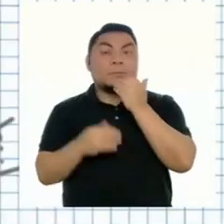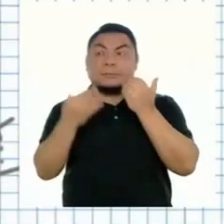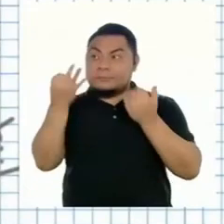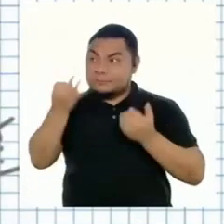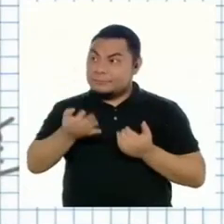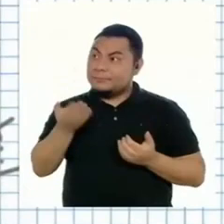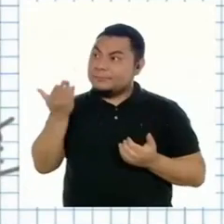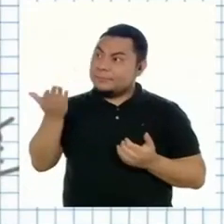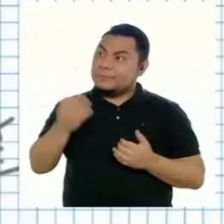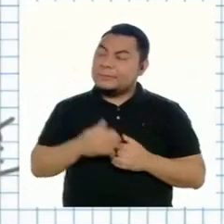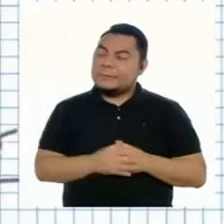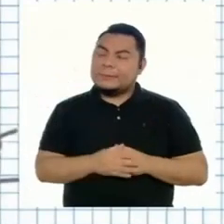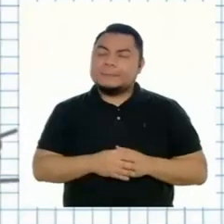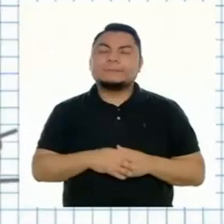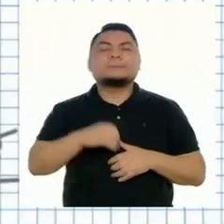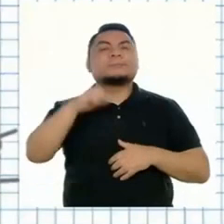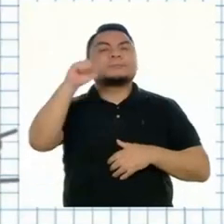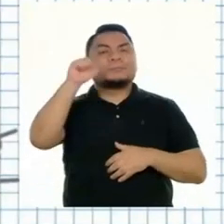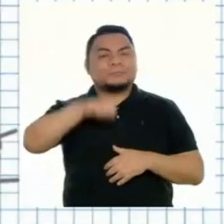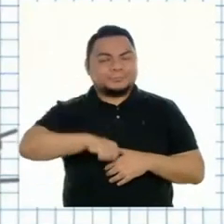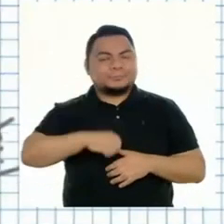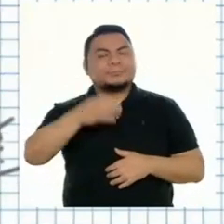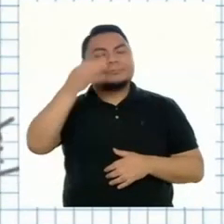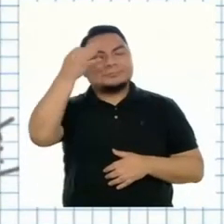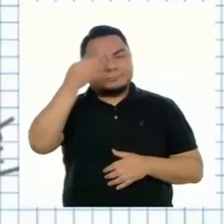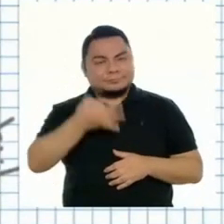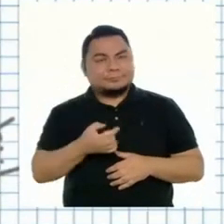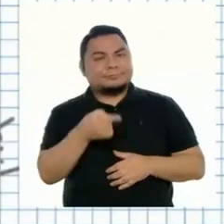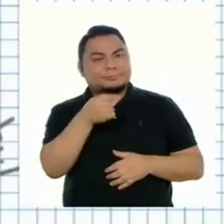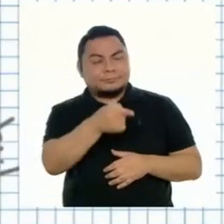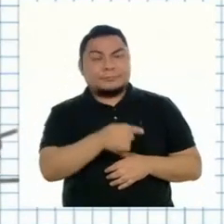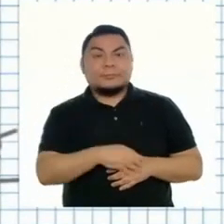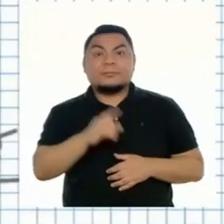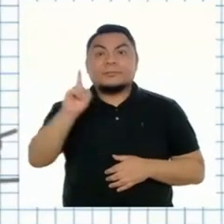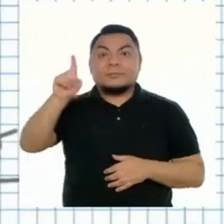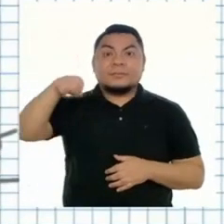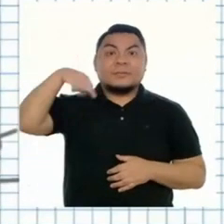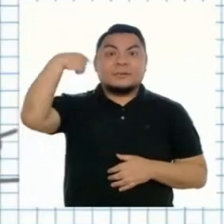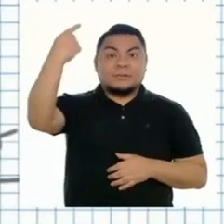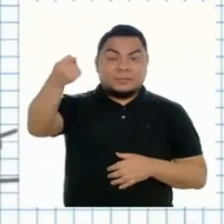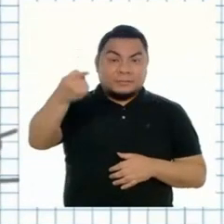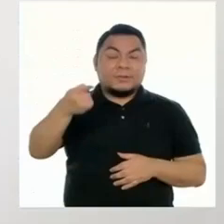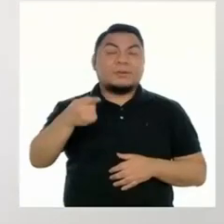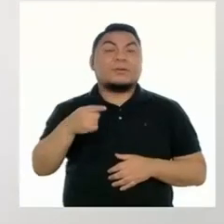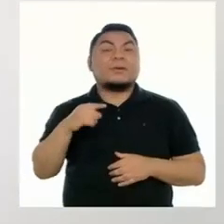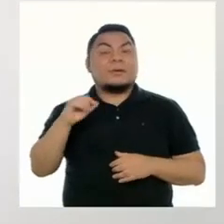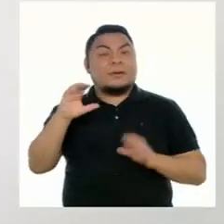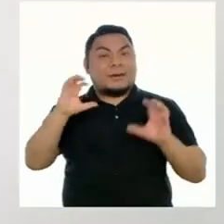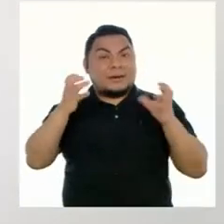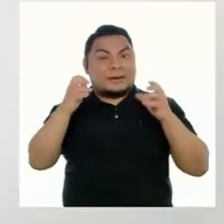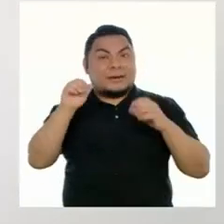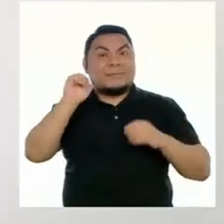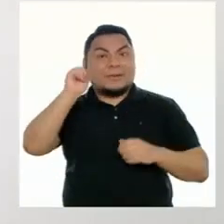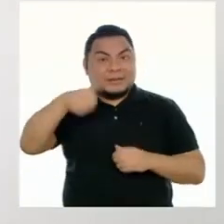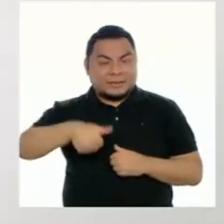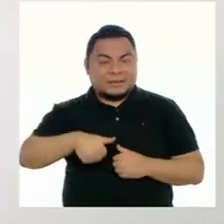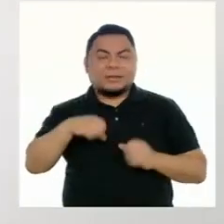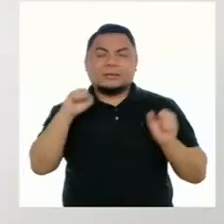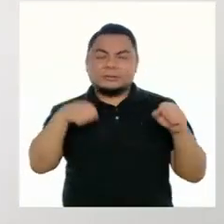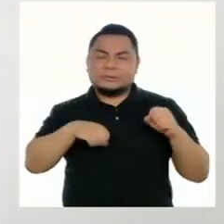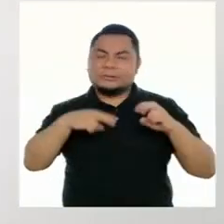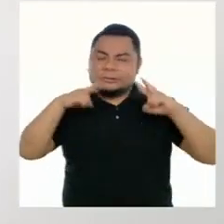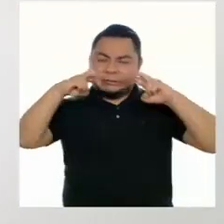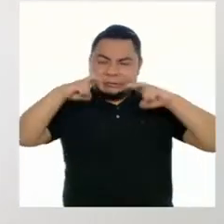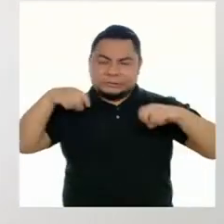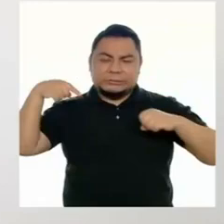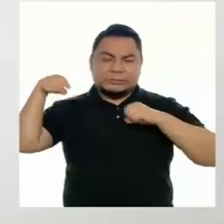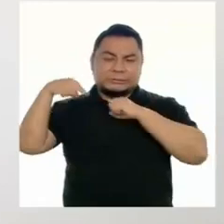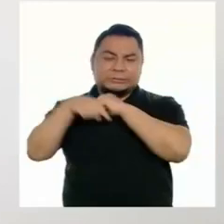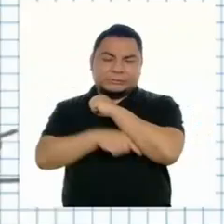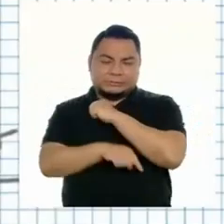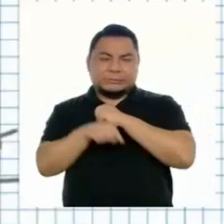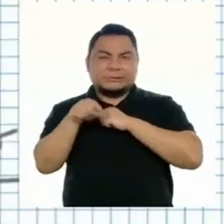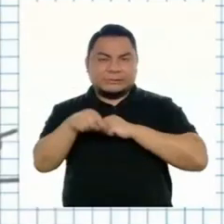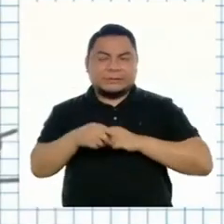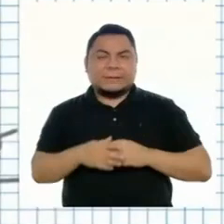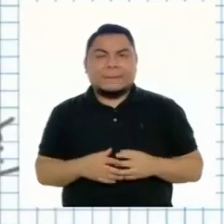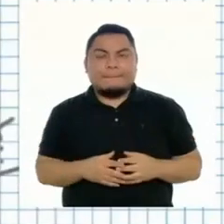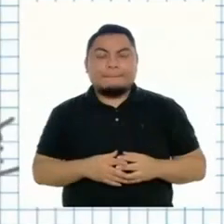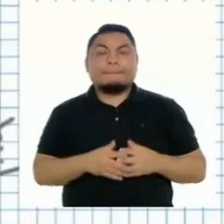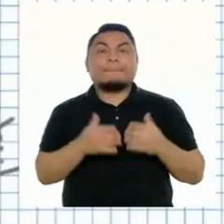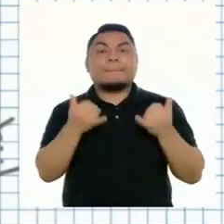¿No es cierto? Correcto, Rodrigo. En el próximo programa ahondaremos a detalle en